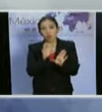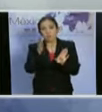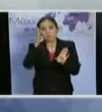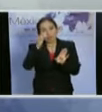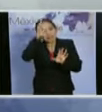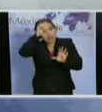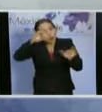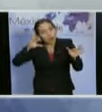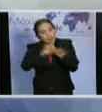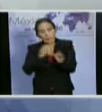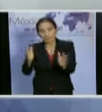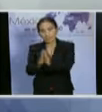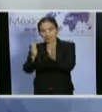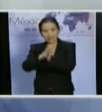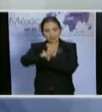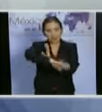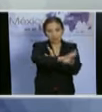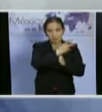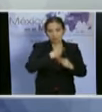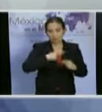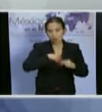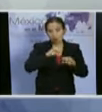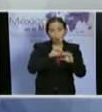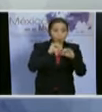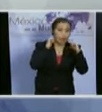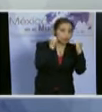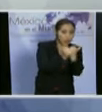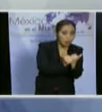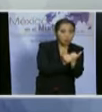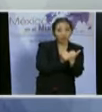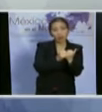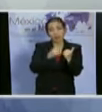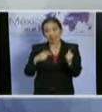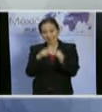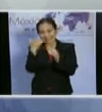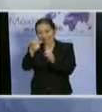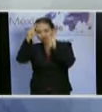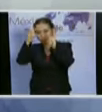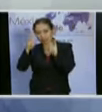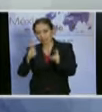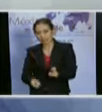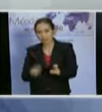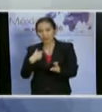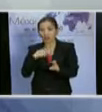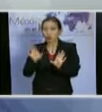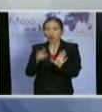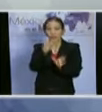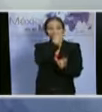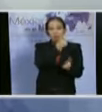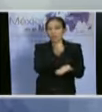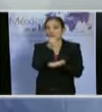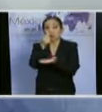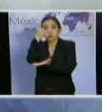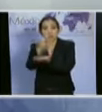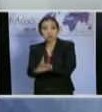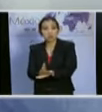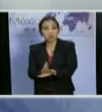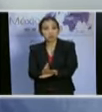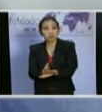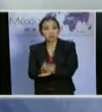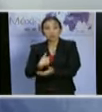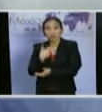consensuada. La participación de la sociedad civil normalmente en todas las agendas de desarrollo es absolutamente capital. Y a mí siempre me gusta